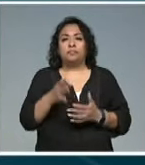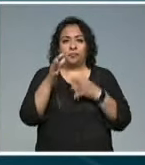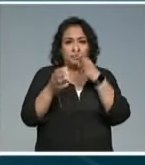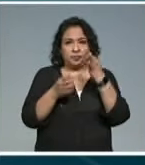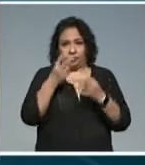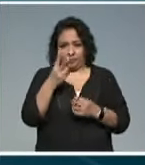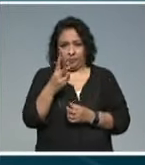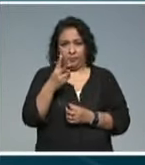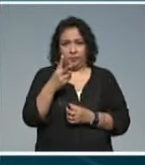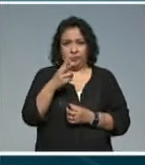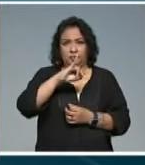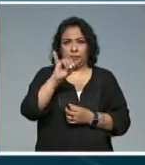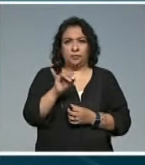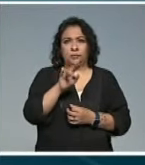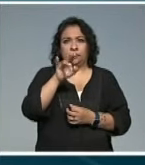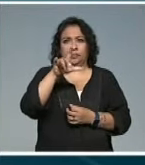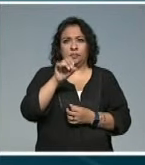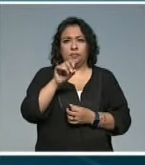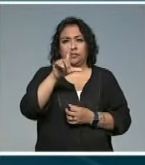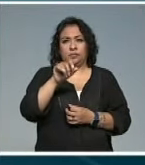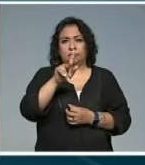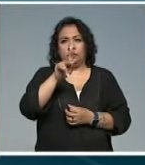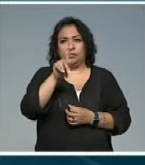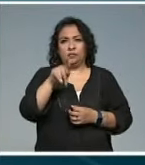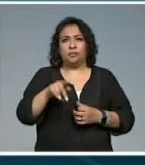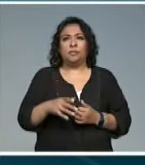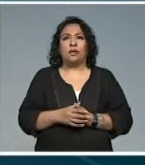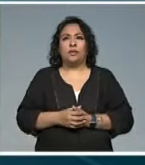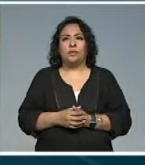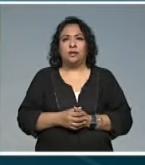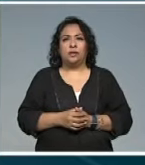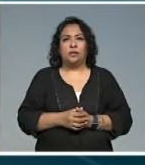Noticias 22, Julio López.